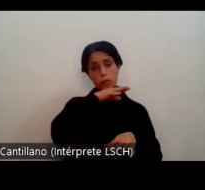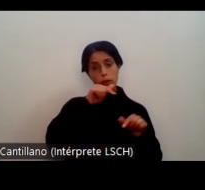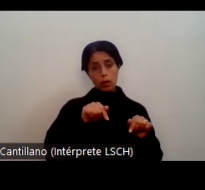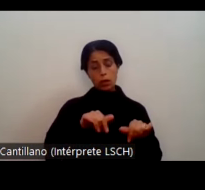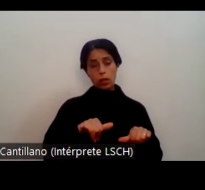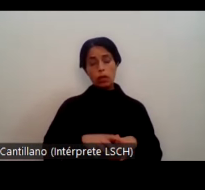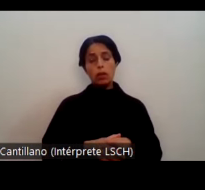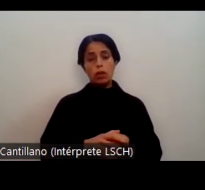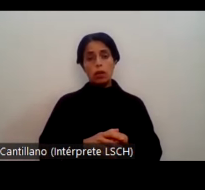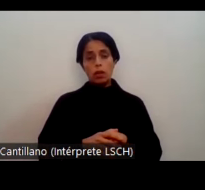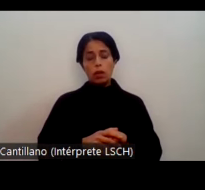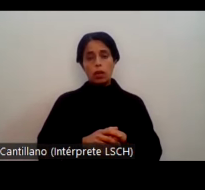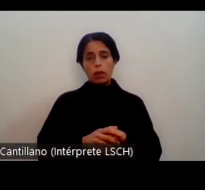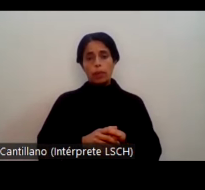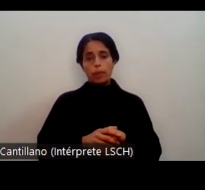de tallas